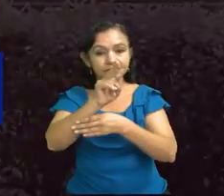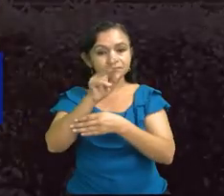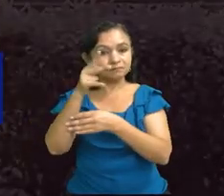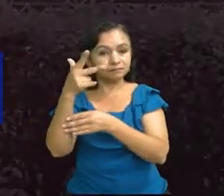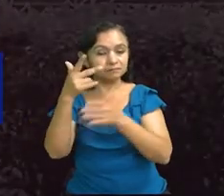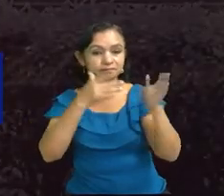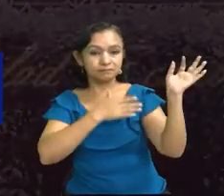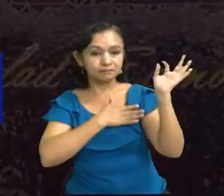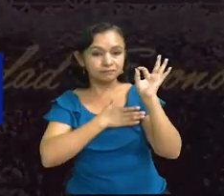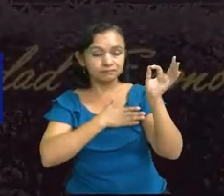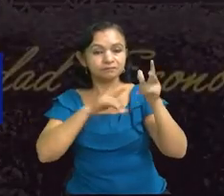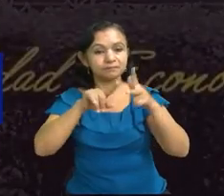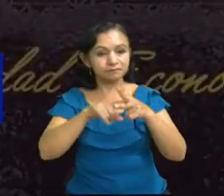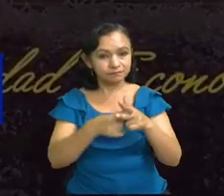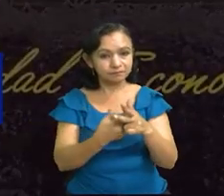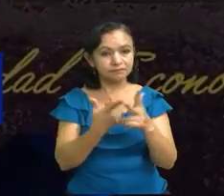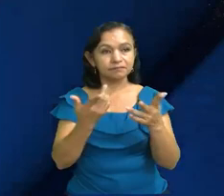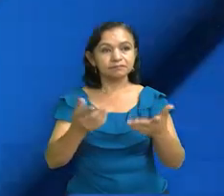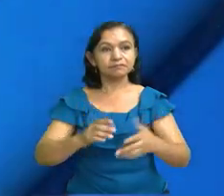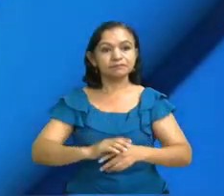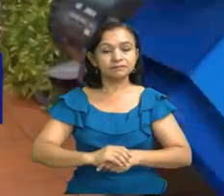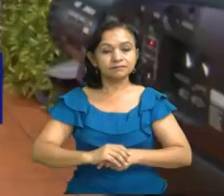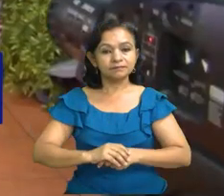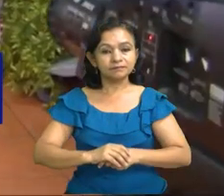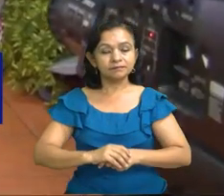de febrero.